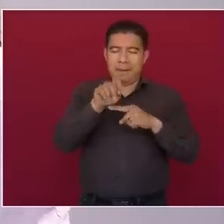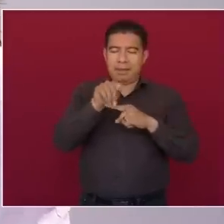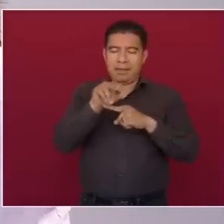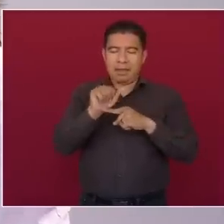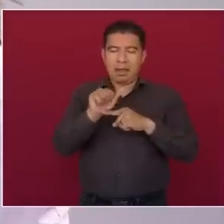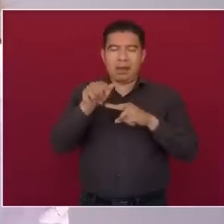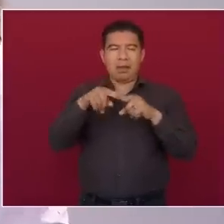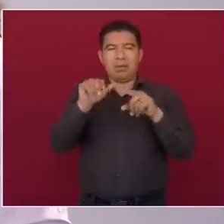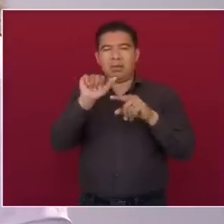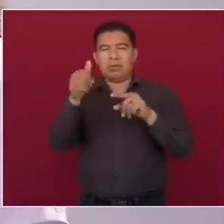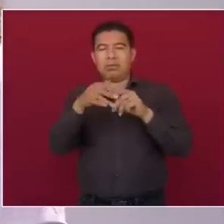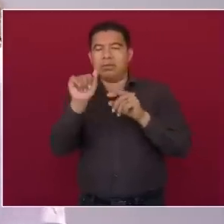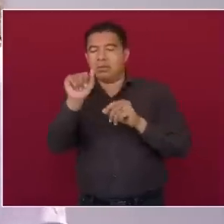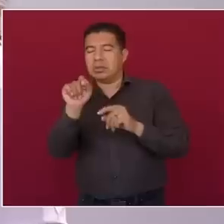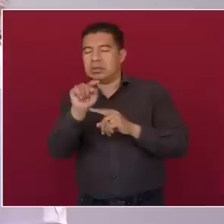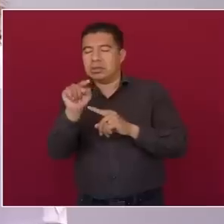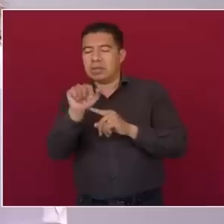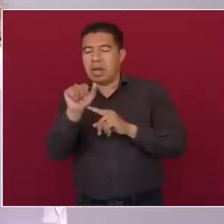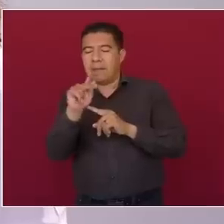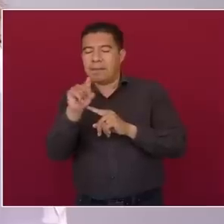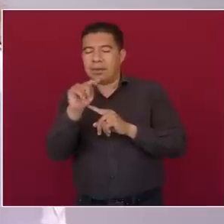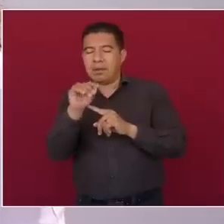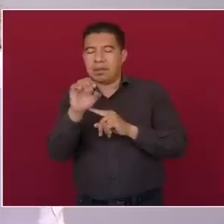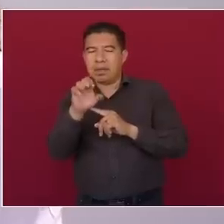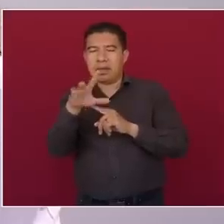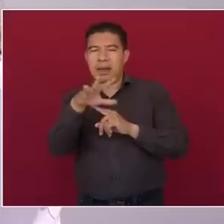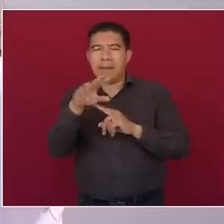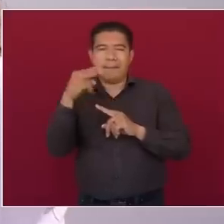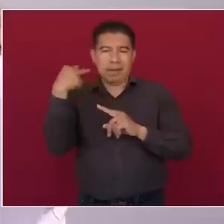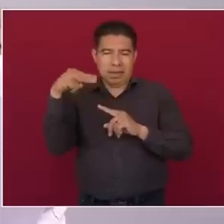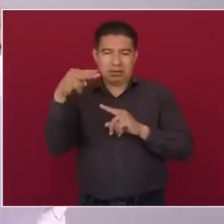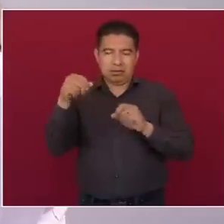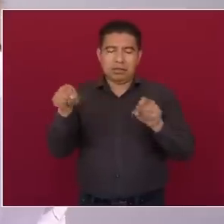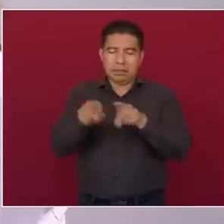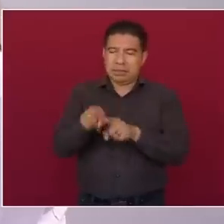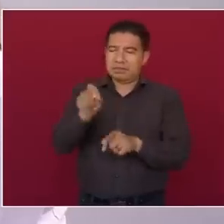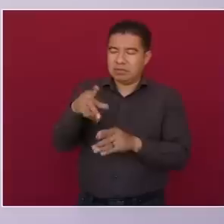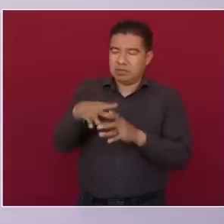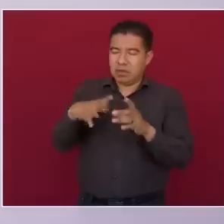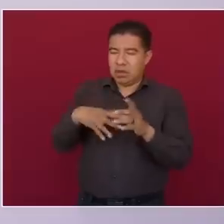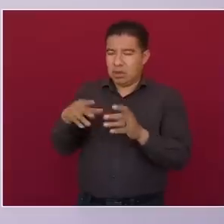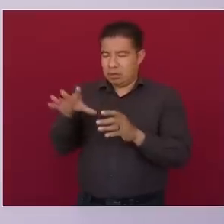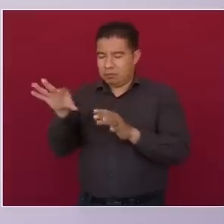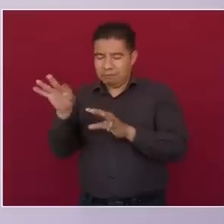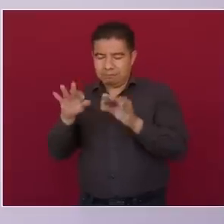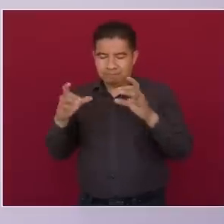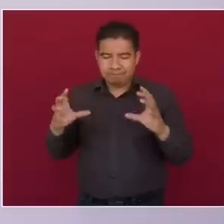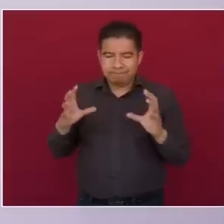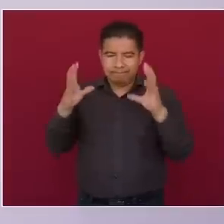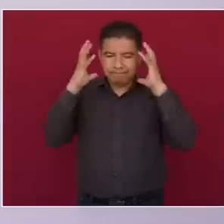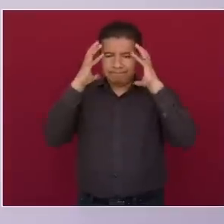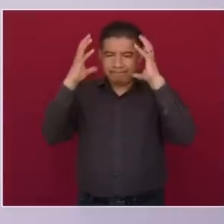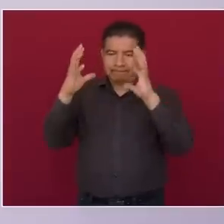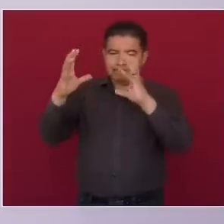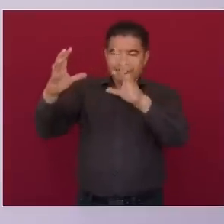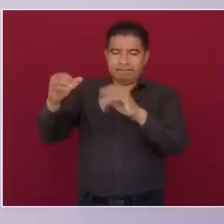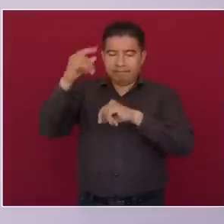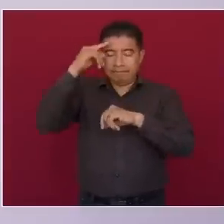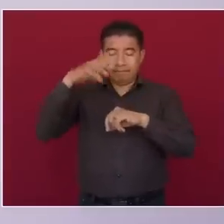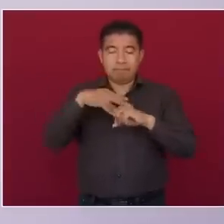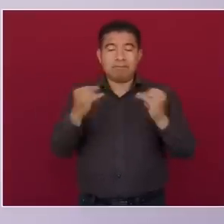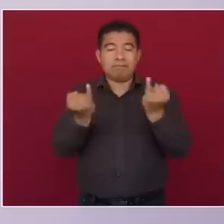descubrimiento. También se han colocado réplicas en el pasillo central del laboratorio y en el salón de